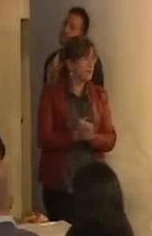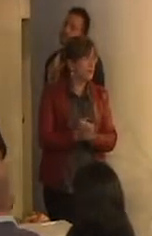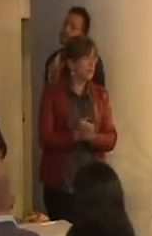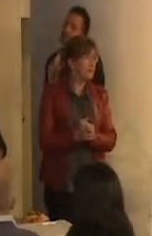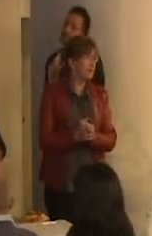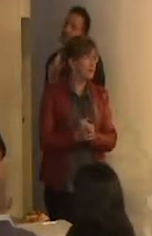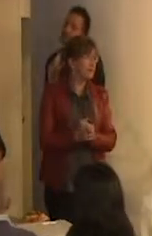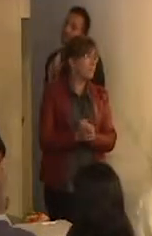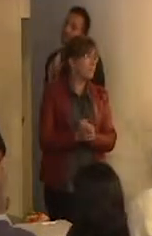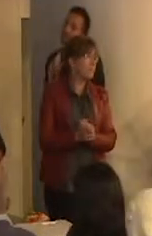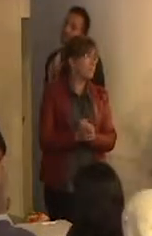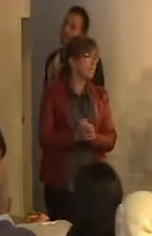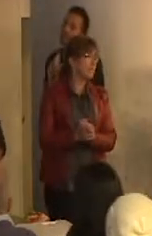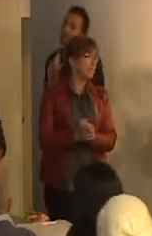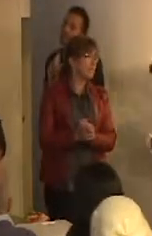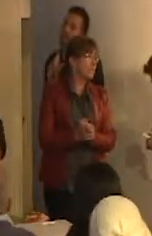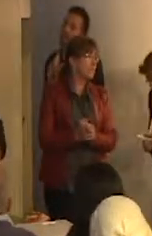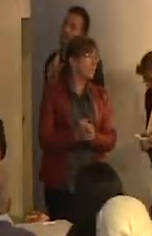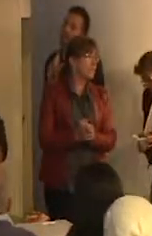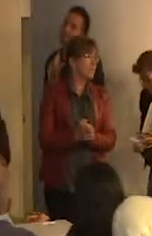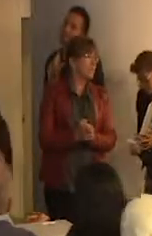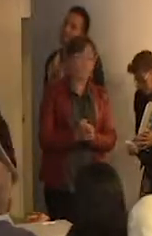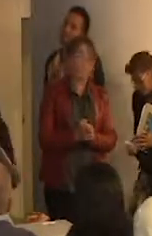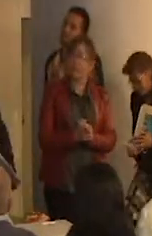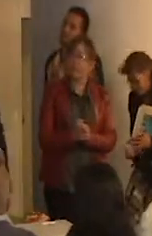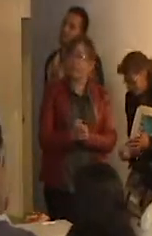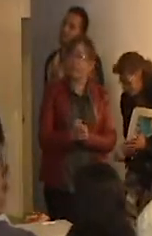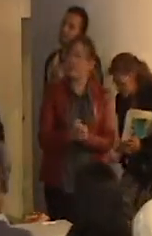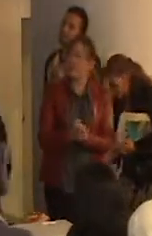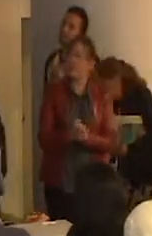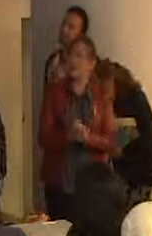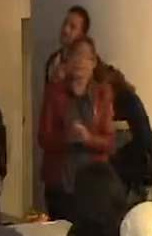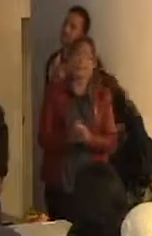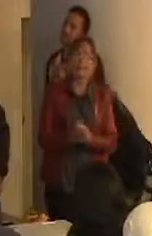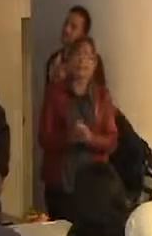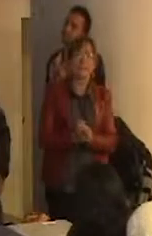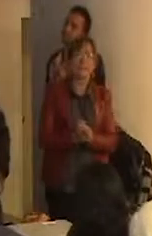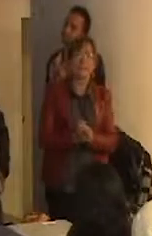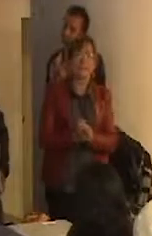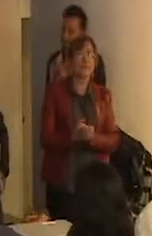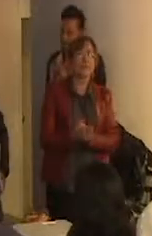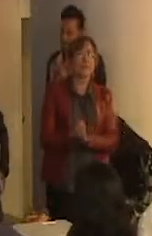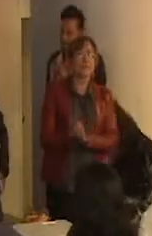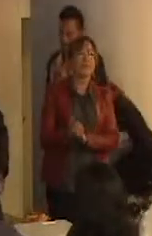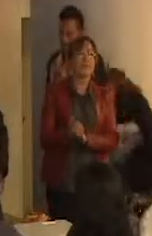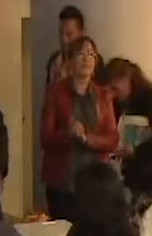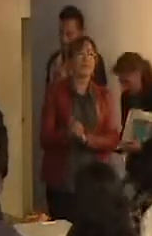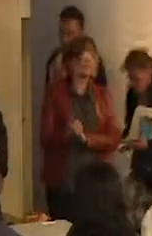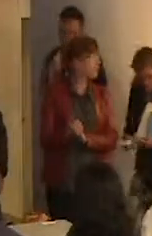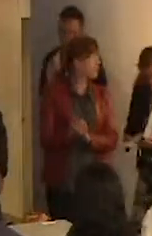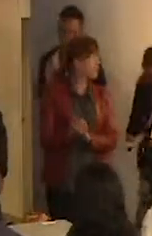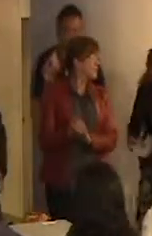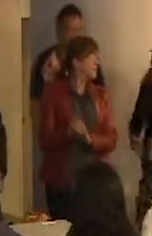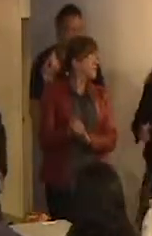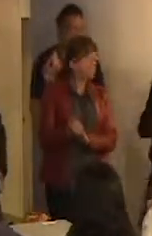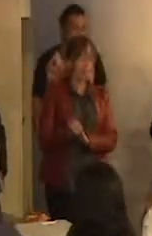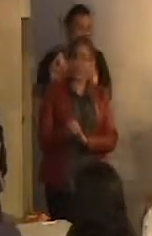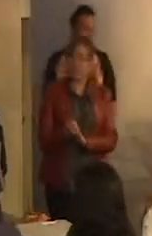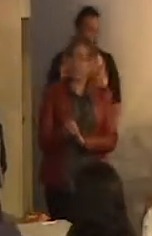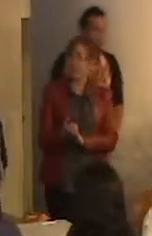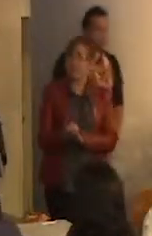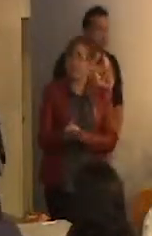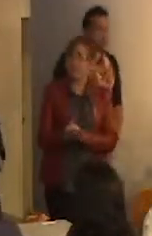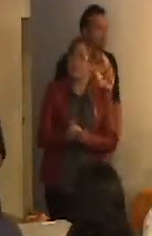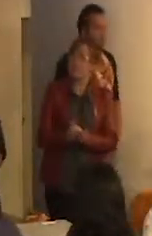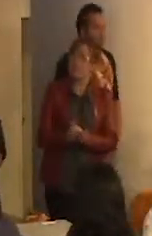problemática que tenemos en la Plaza Bolívar, donde les agradecemos a ustedes de pronto cualquier donación que nos puedan hacer, porque nosotros la